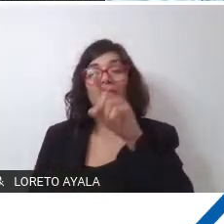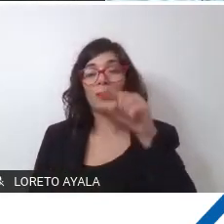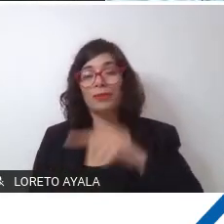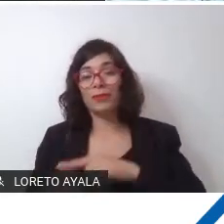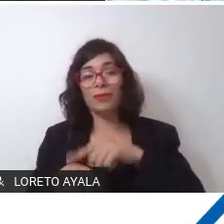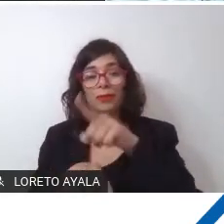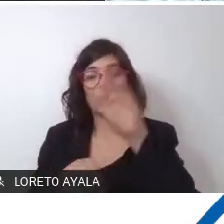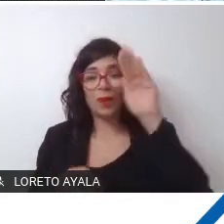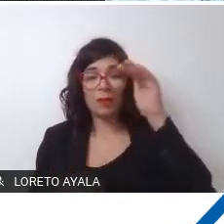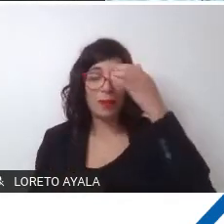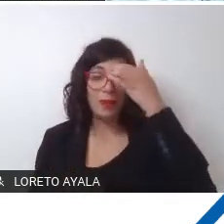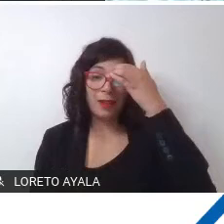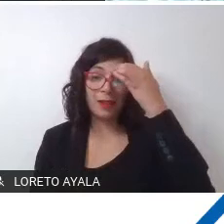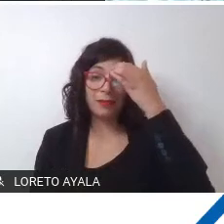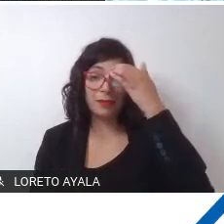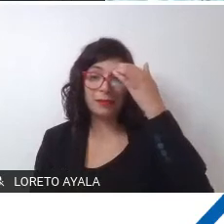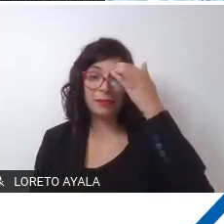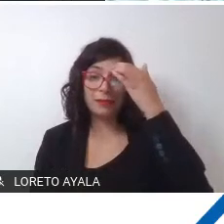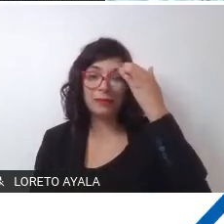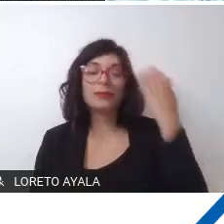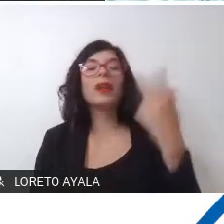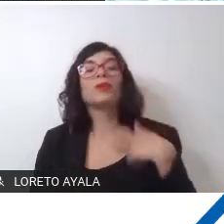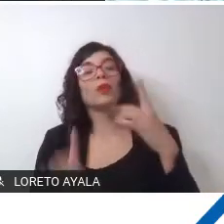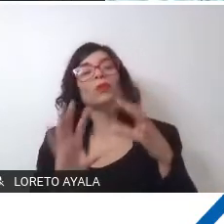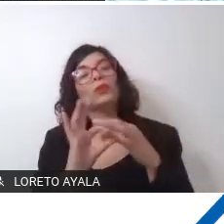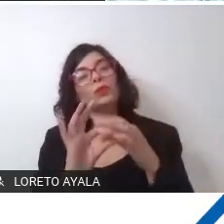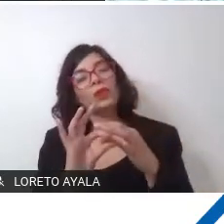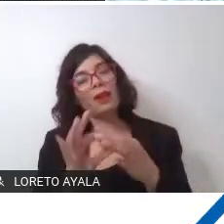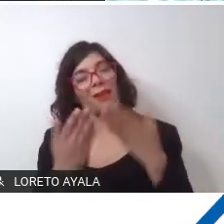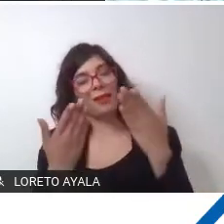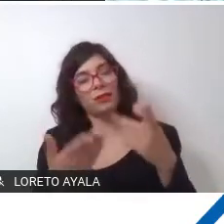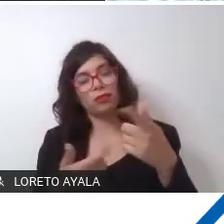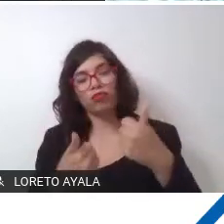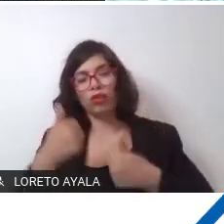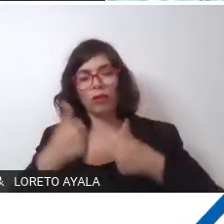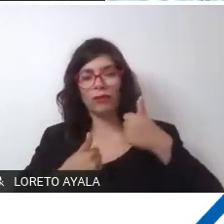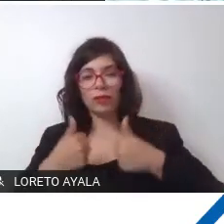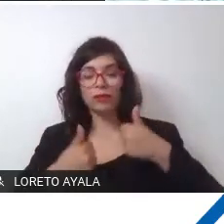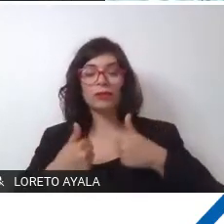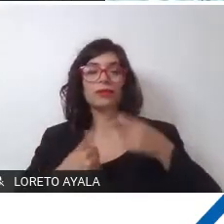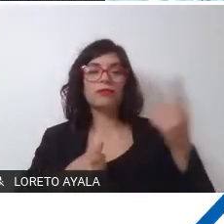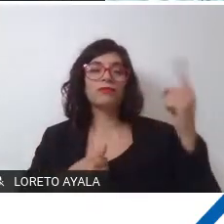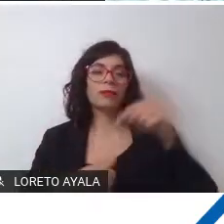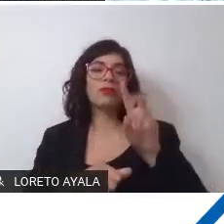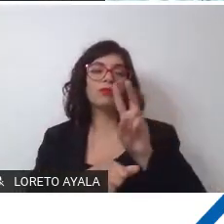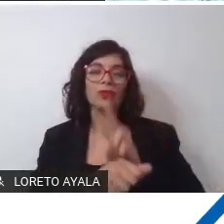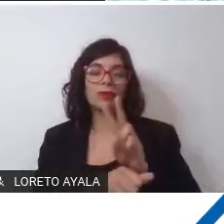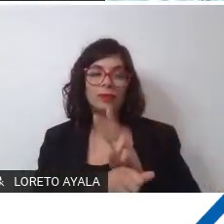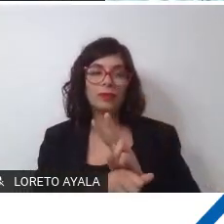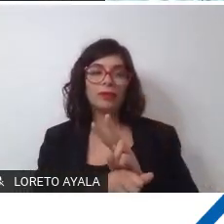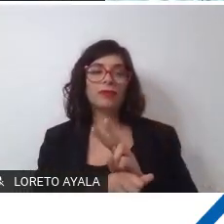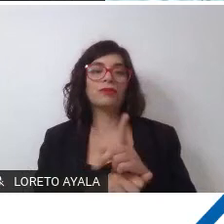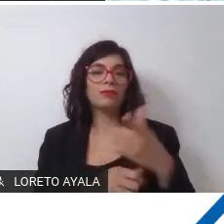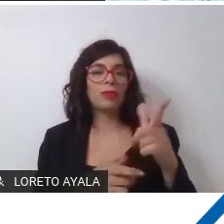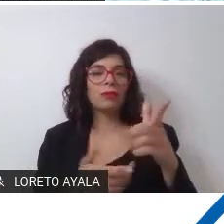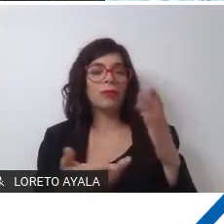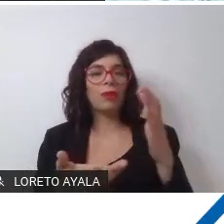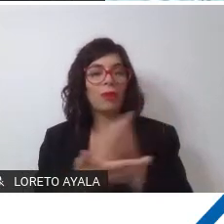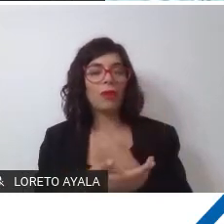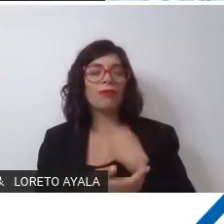Primero, agradecerte infinitamente, primero tu profesionalismo como profesor, sé de tus logros, sé de tu